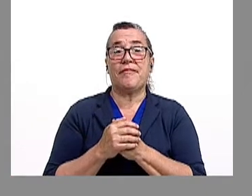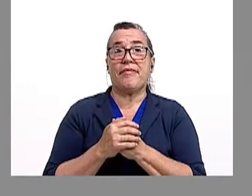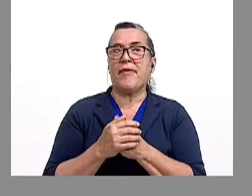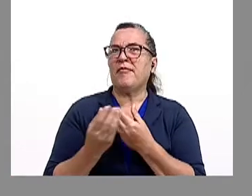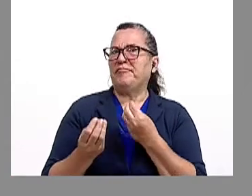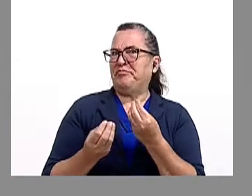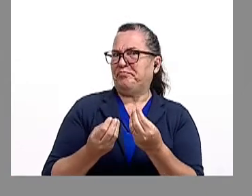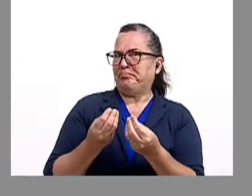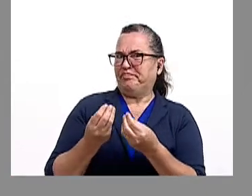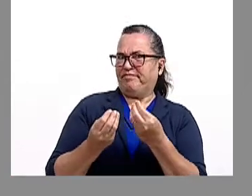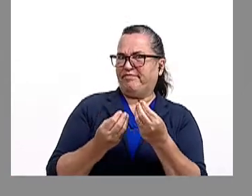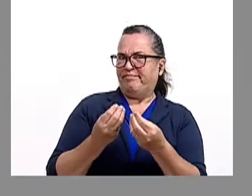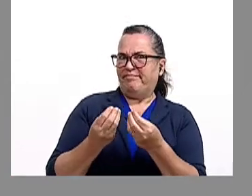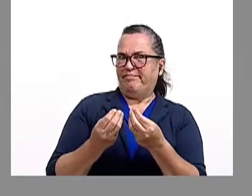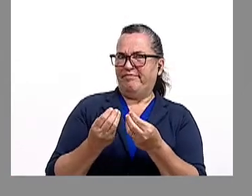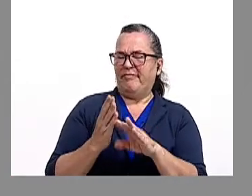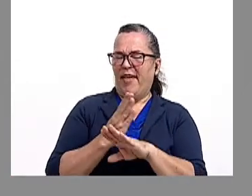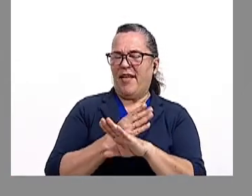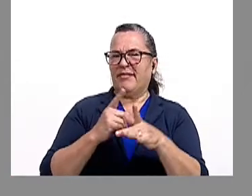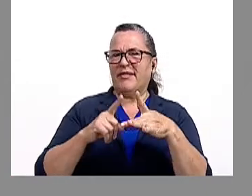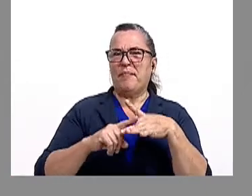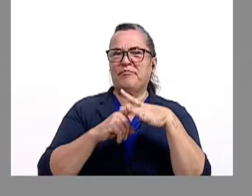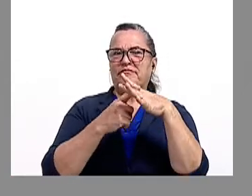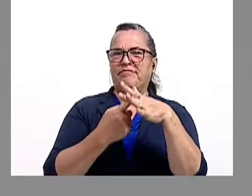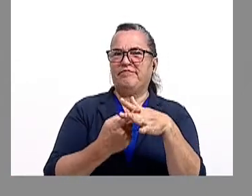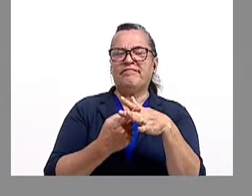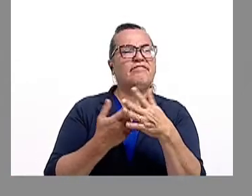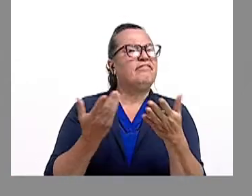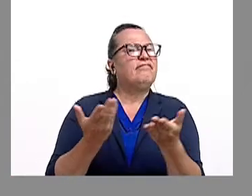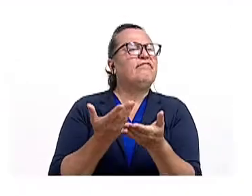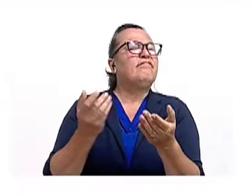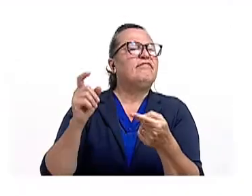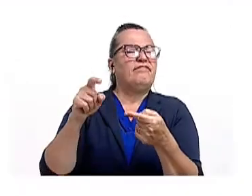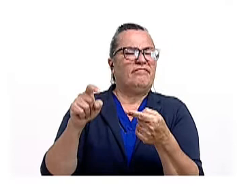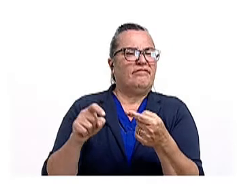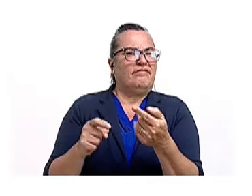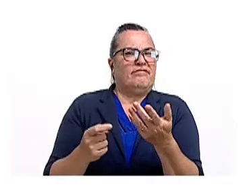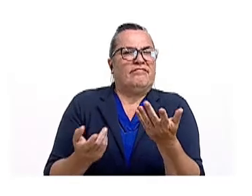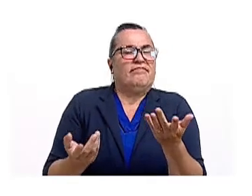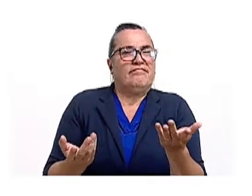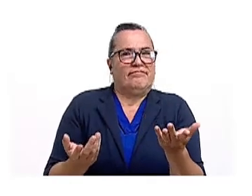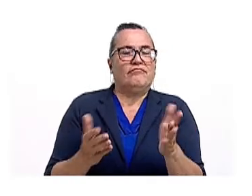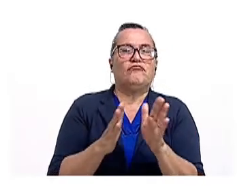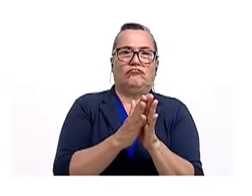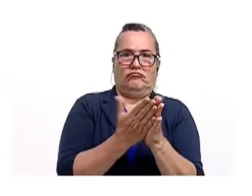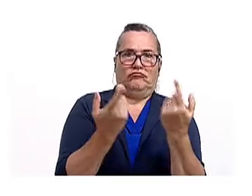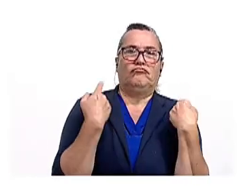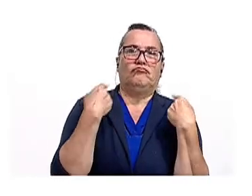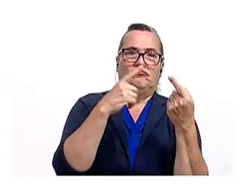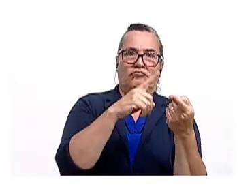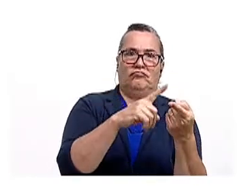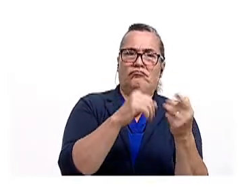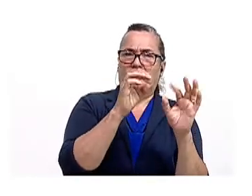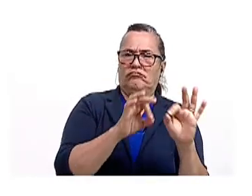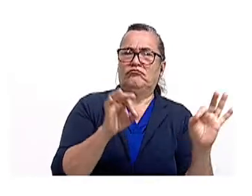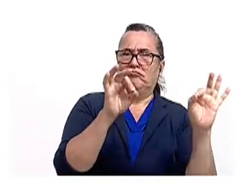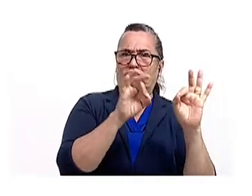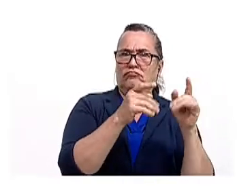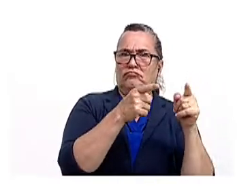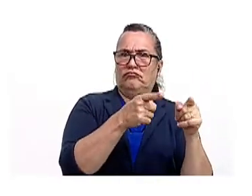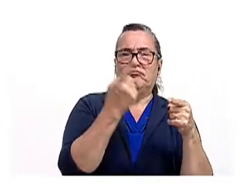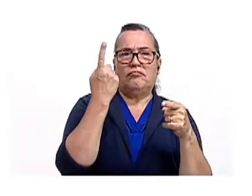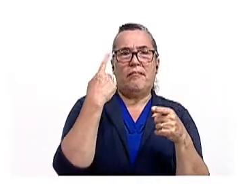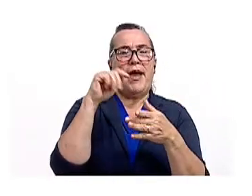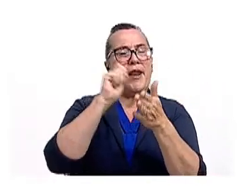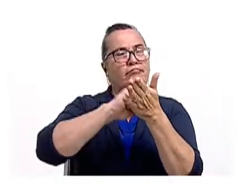Vamos a prepararnos. Antes de empezar, ¿qué necesitamos? Cuaderno de español, muy importante para hacer